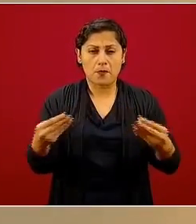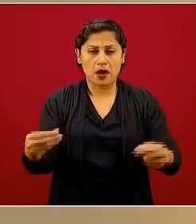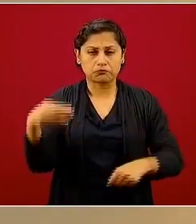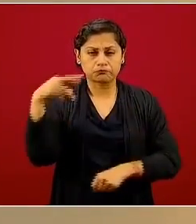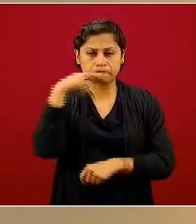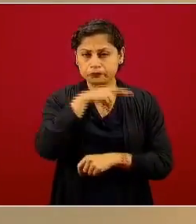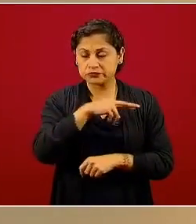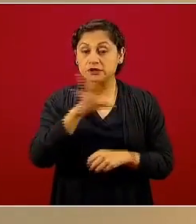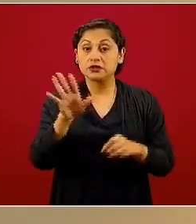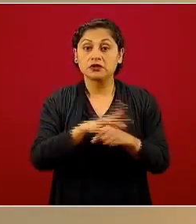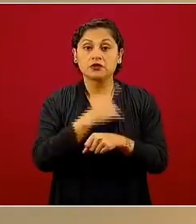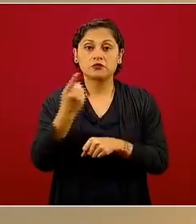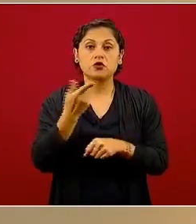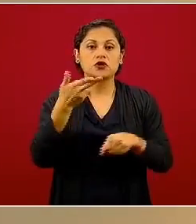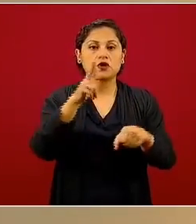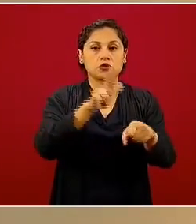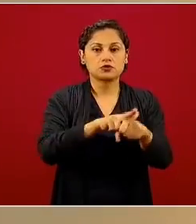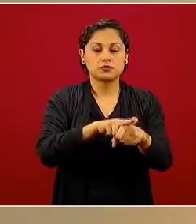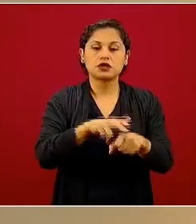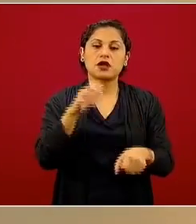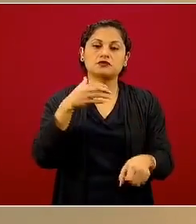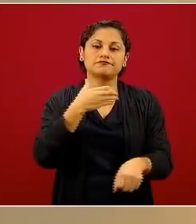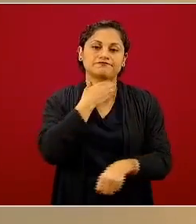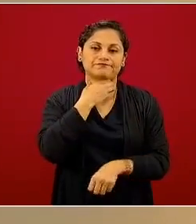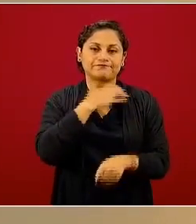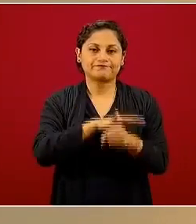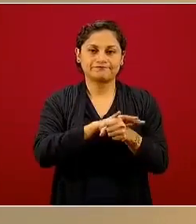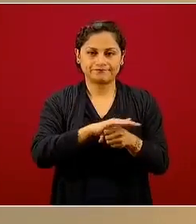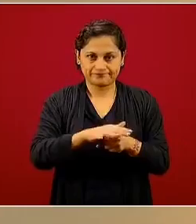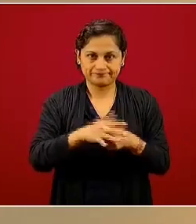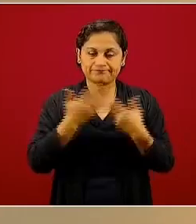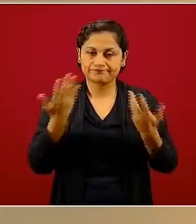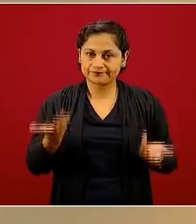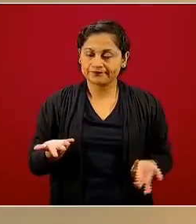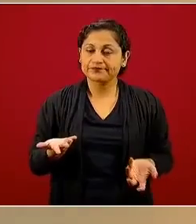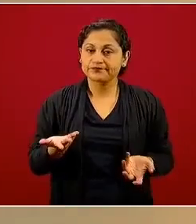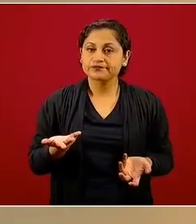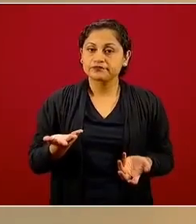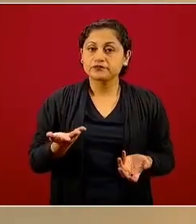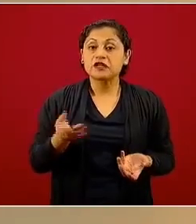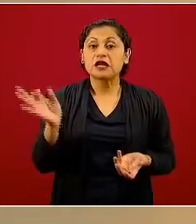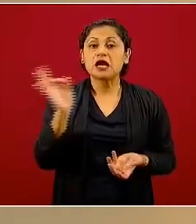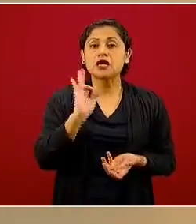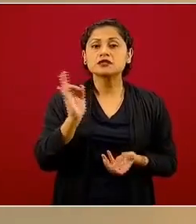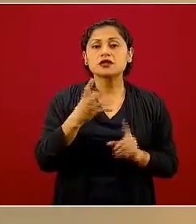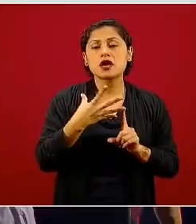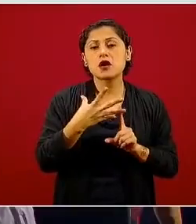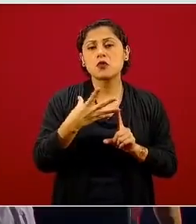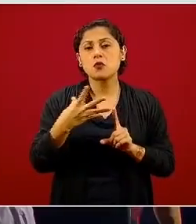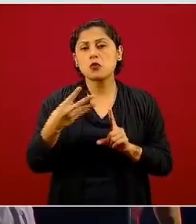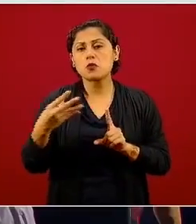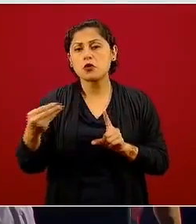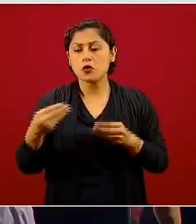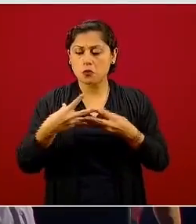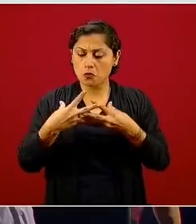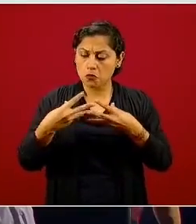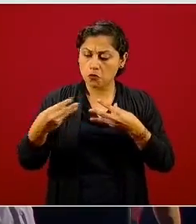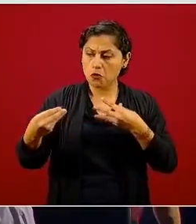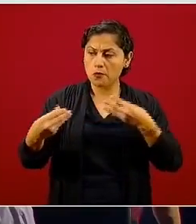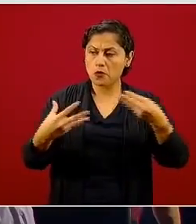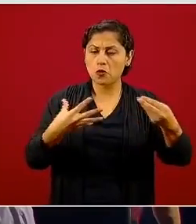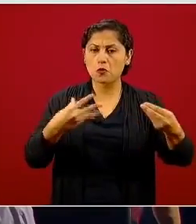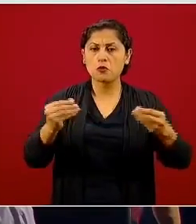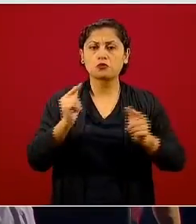Salud y que por lo tanto se pueda atender a las personas y no deprivarles de esa